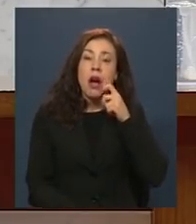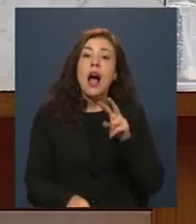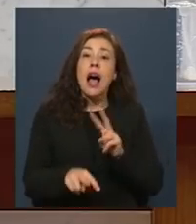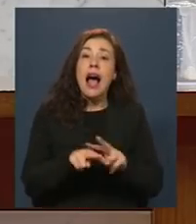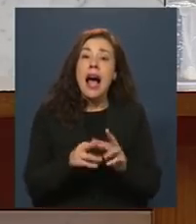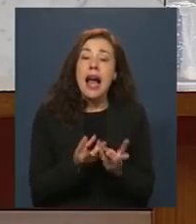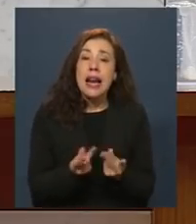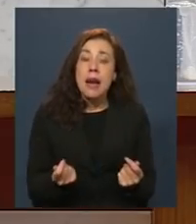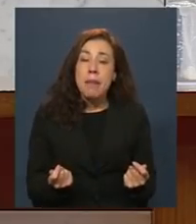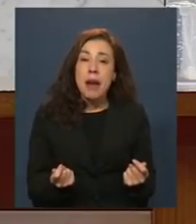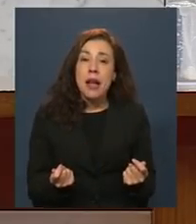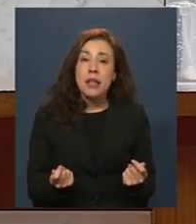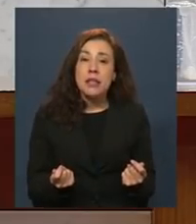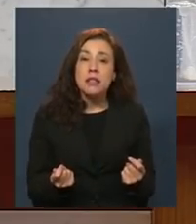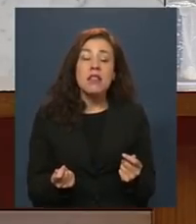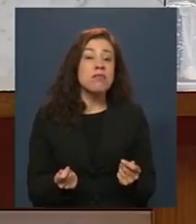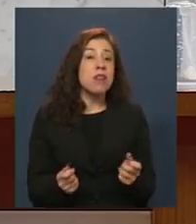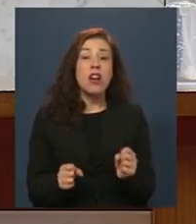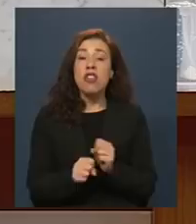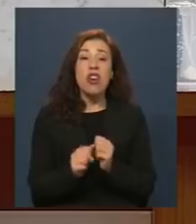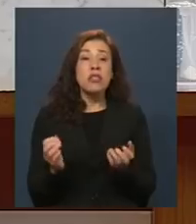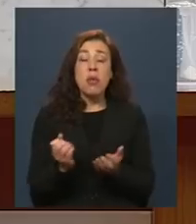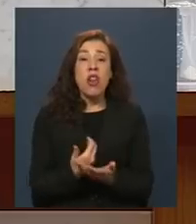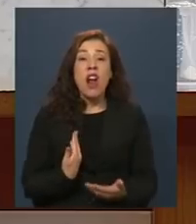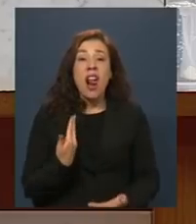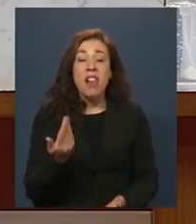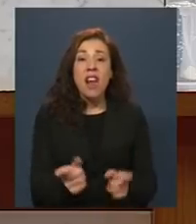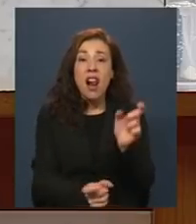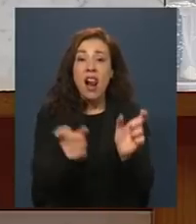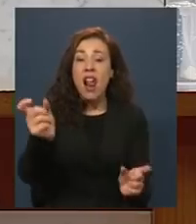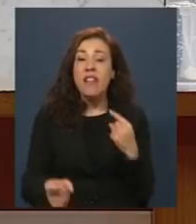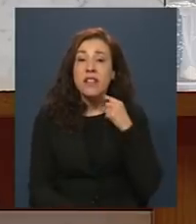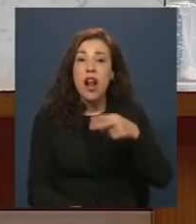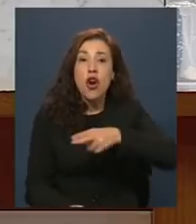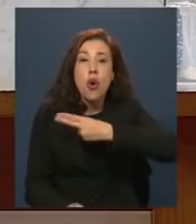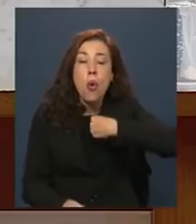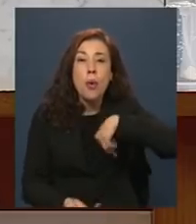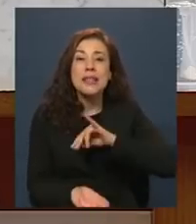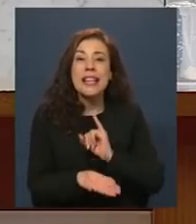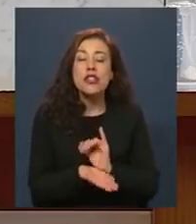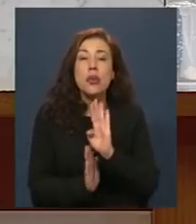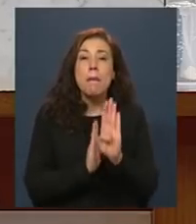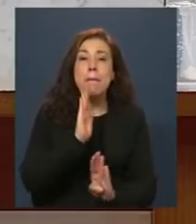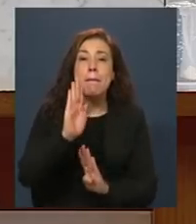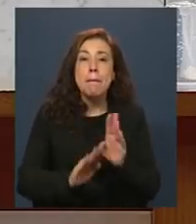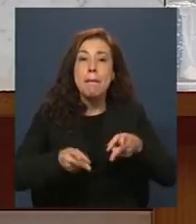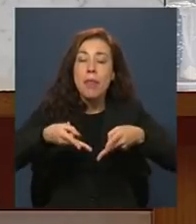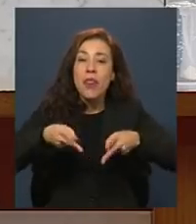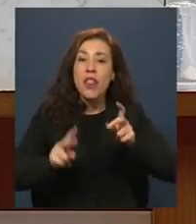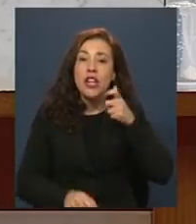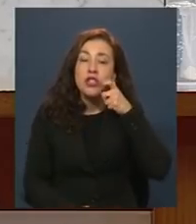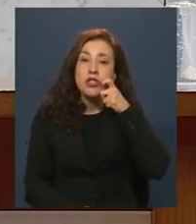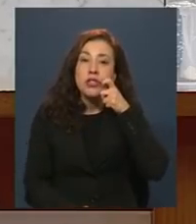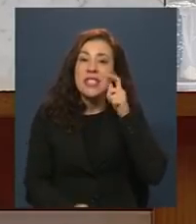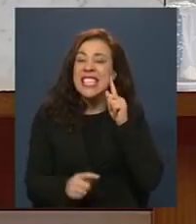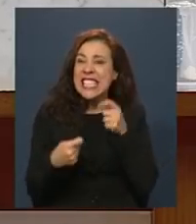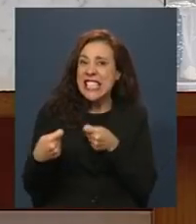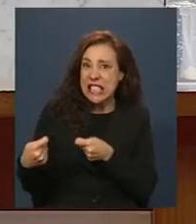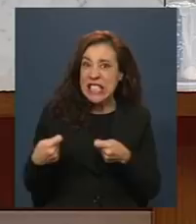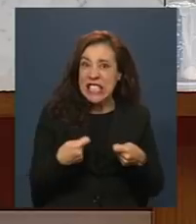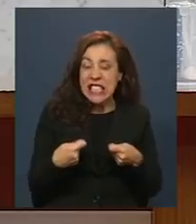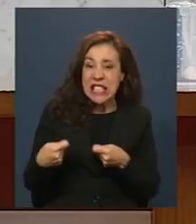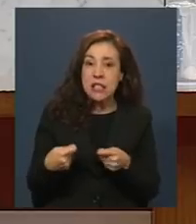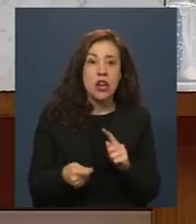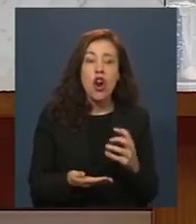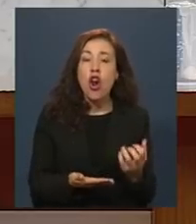reparación está aún fuera del alcance de las víctimas. Nuestra institucionalidad de protección de los derechos humanos está tensionada y